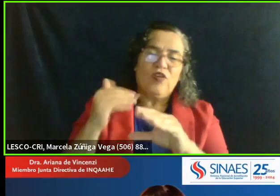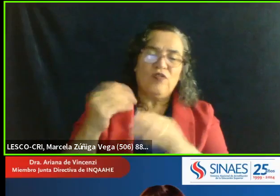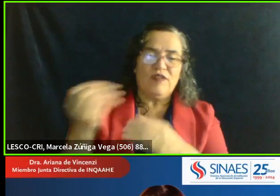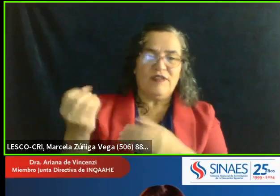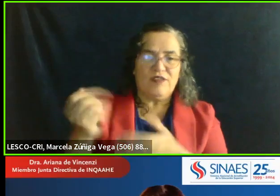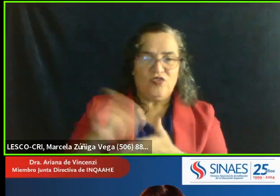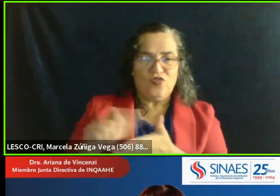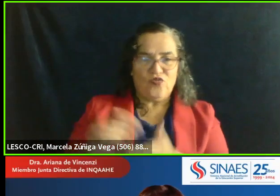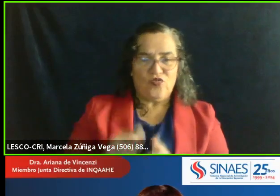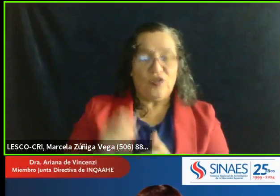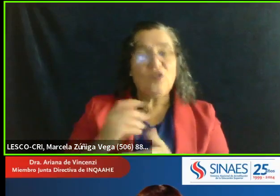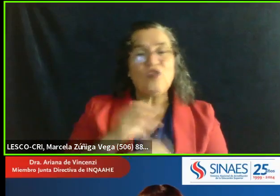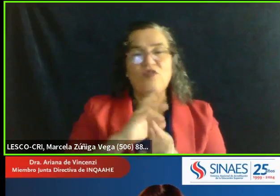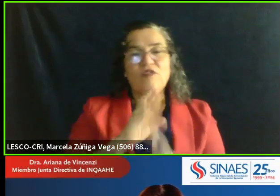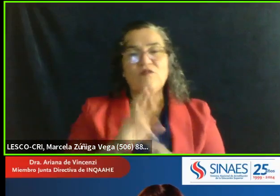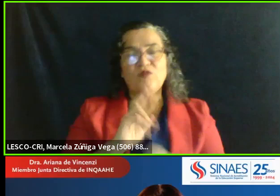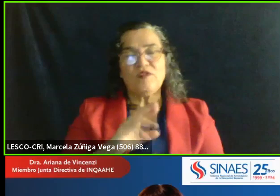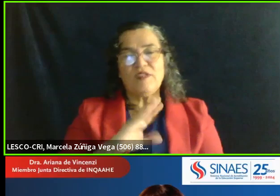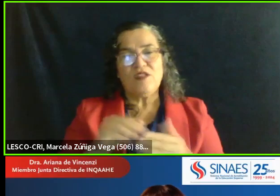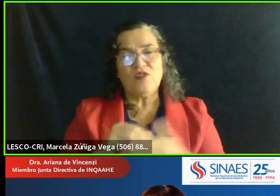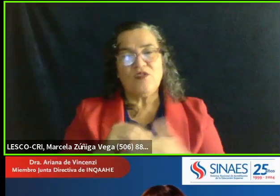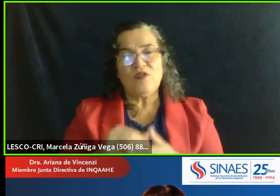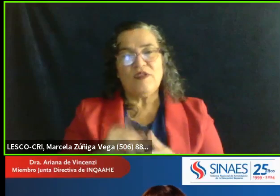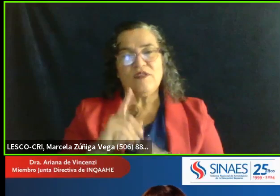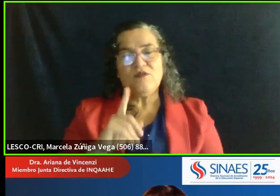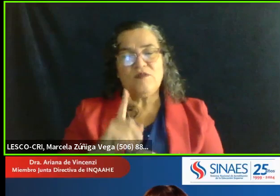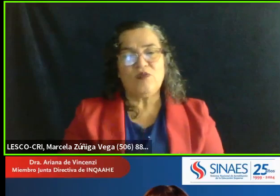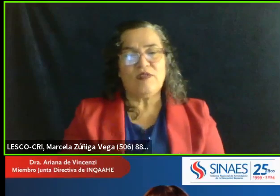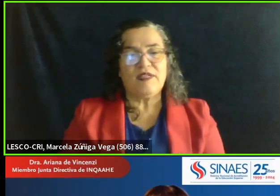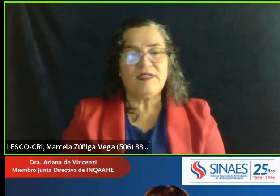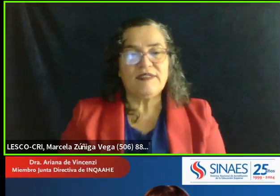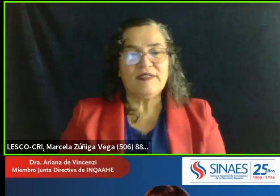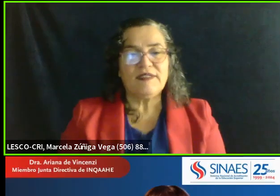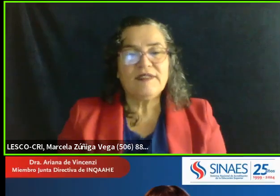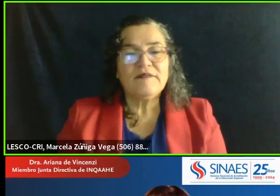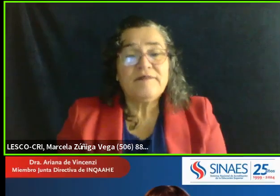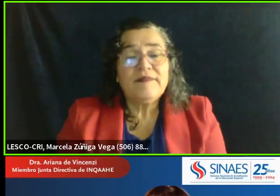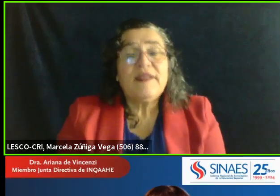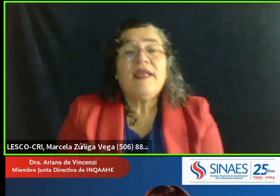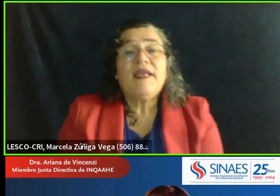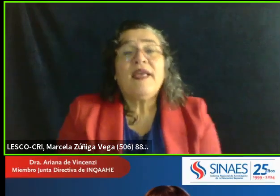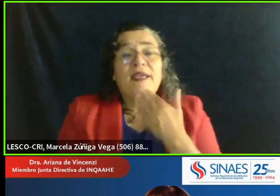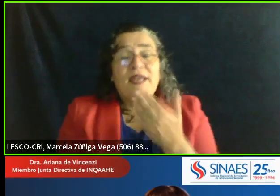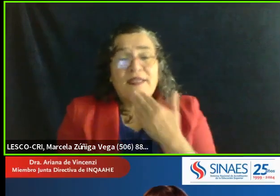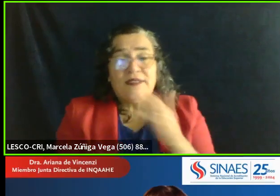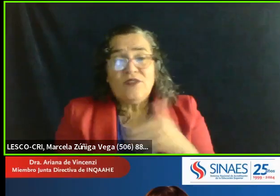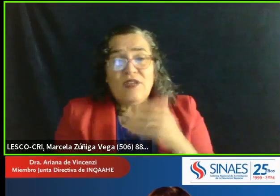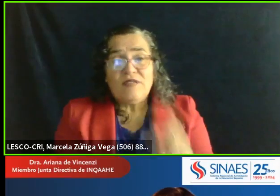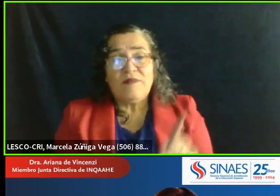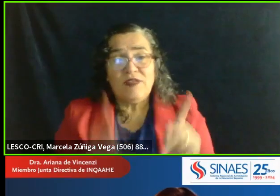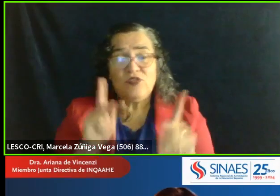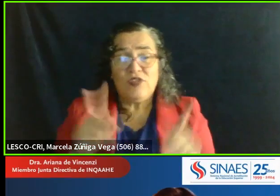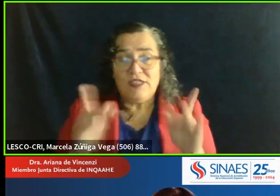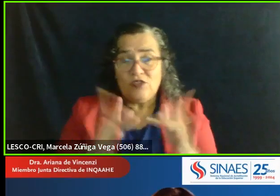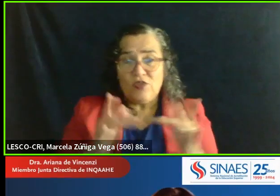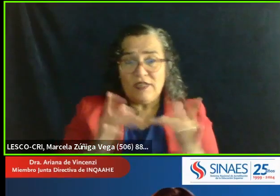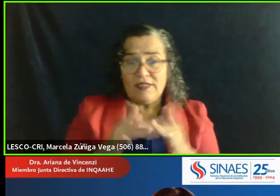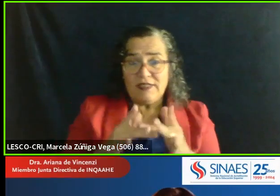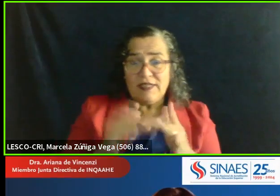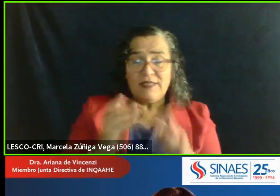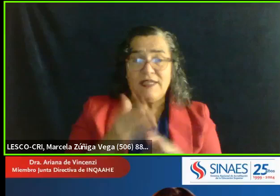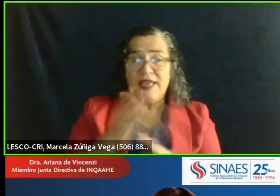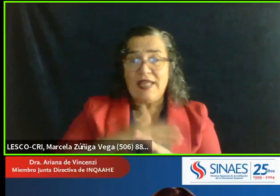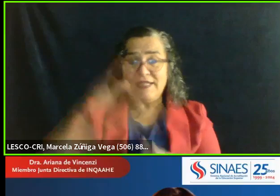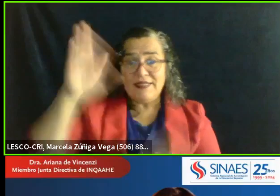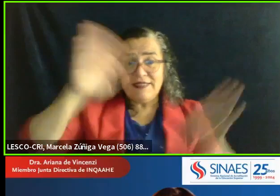responderé a todas sus preguntas. Gracias a todos. Muchísimas gracias, doctora. Muchísimas gracias, de verdad. Gracias también a todas las personas que están conectadas. Antes de despedirnos,